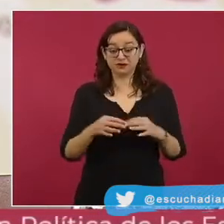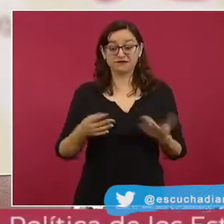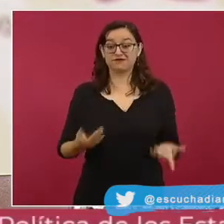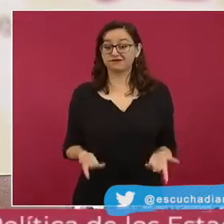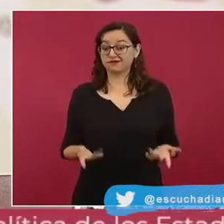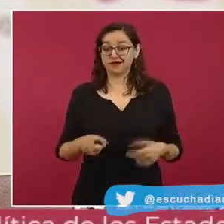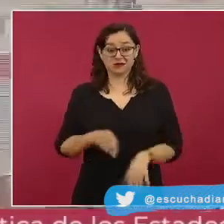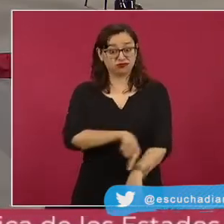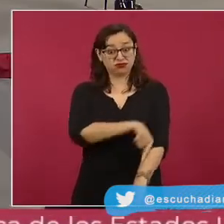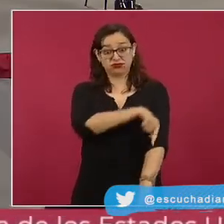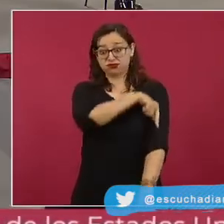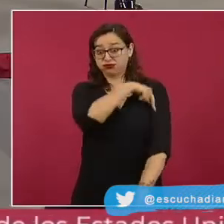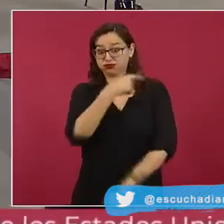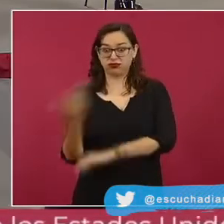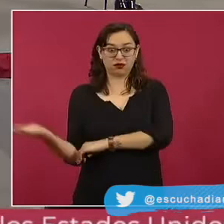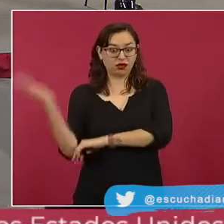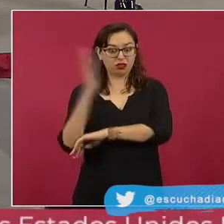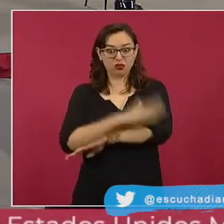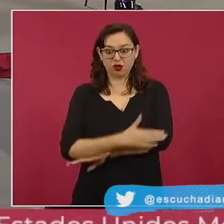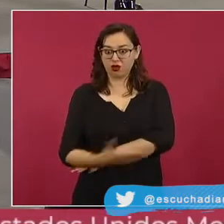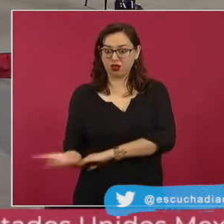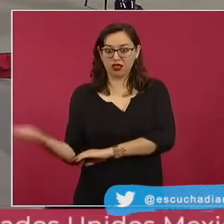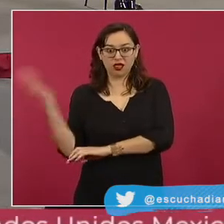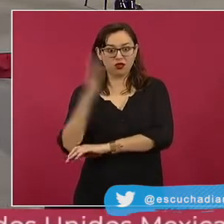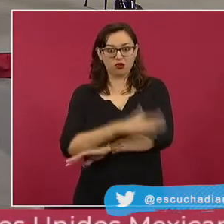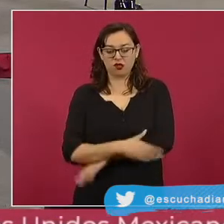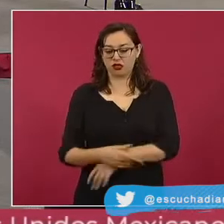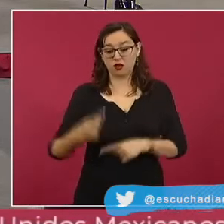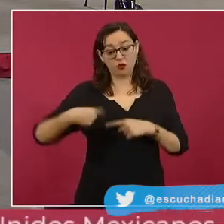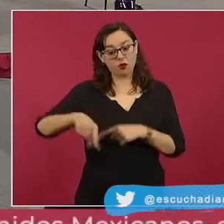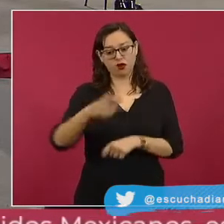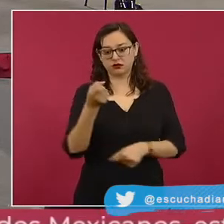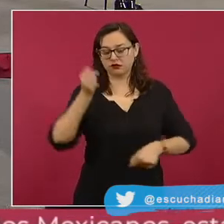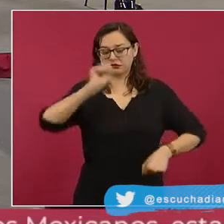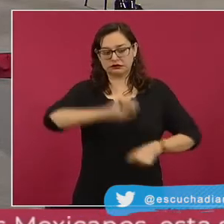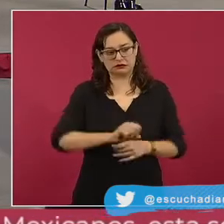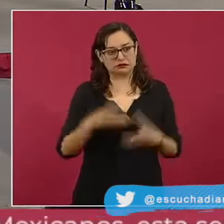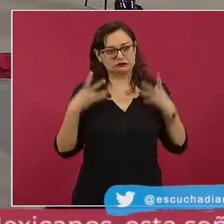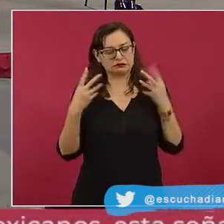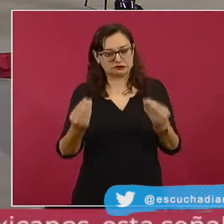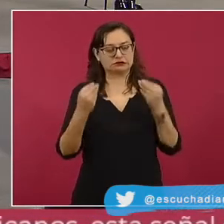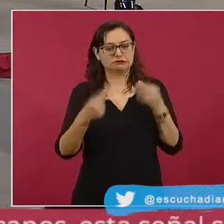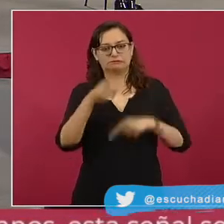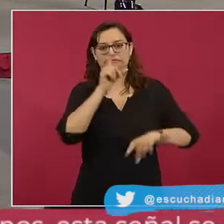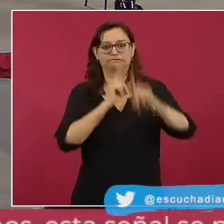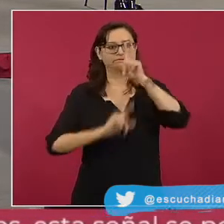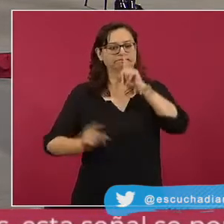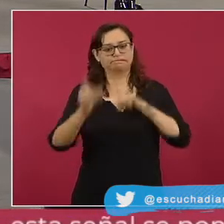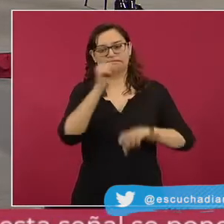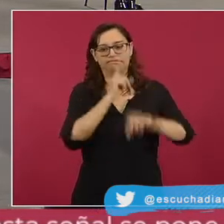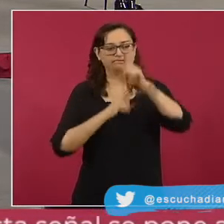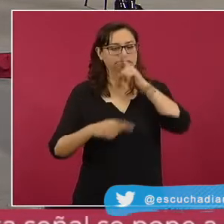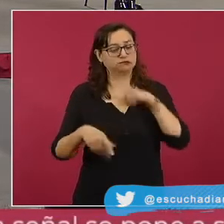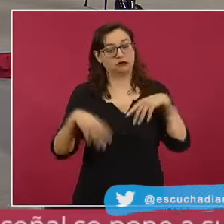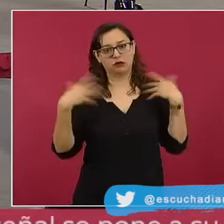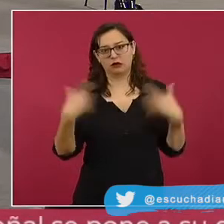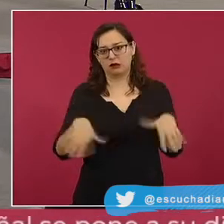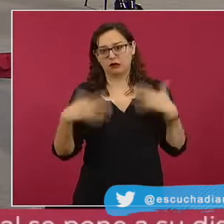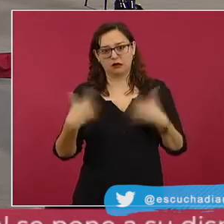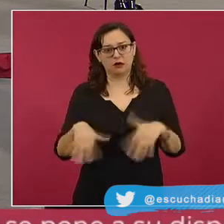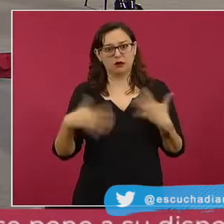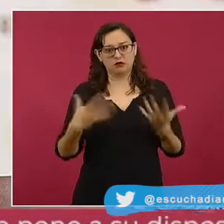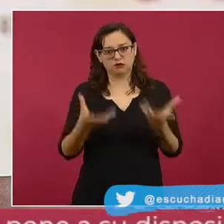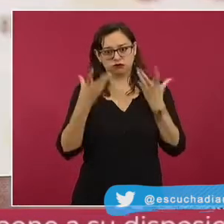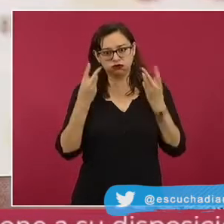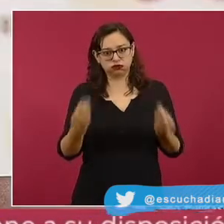que el crecimiento en llegadas aumentará también de manera importante con la inauguración del tren maya también ayudarán en la construcción de los tramos